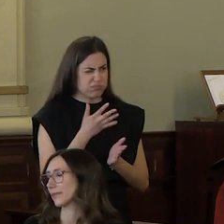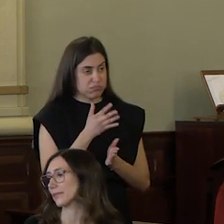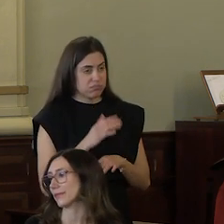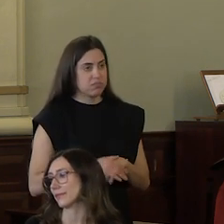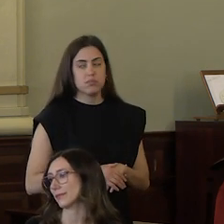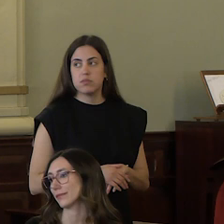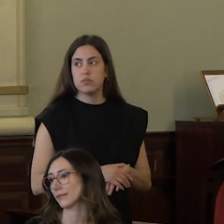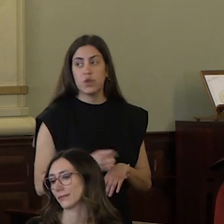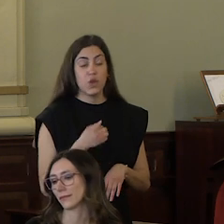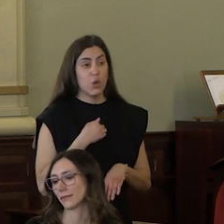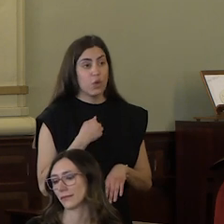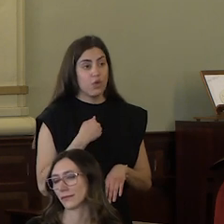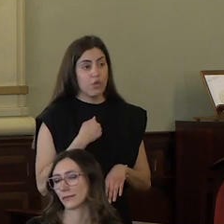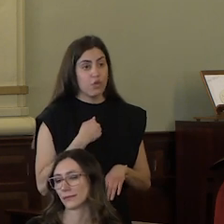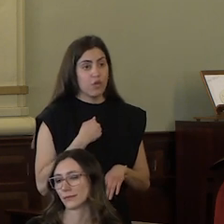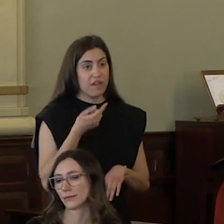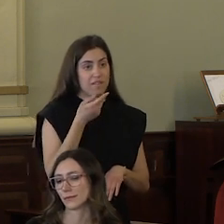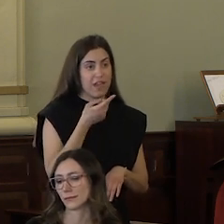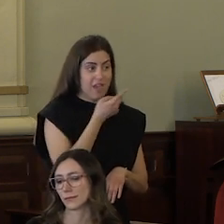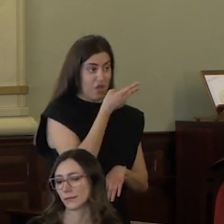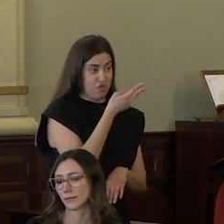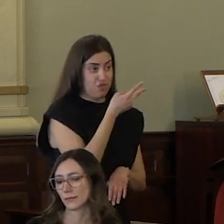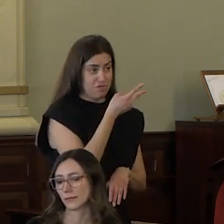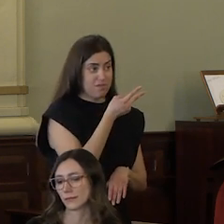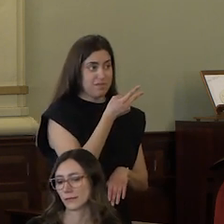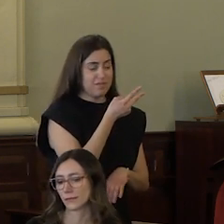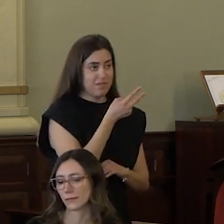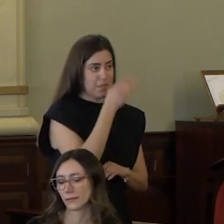tuve la fortuna de conocerlos a ellos,